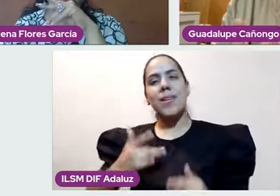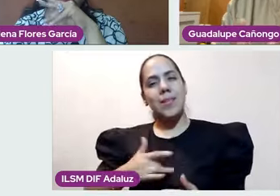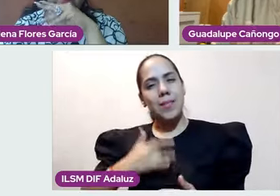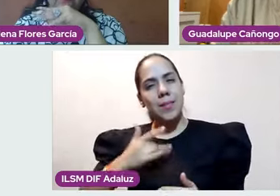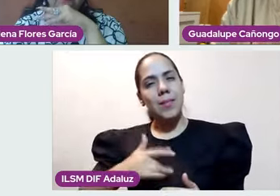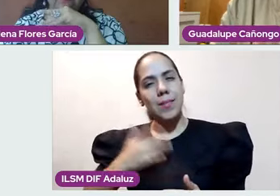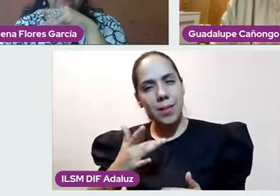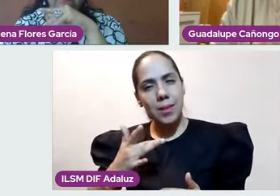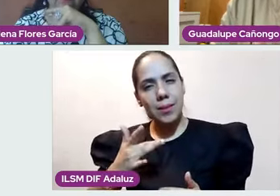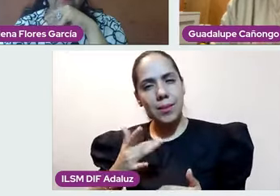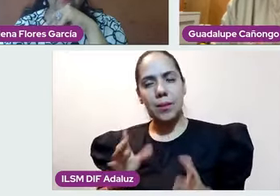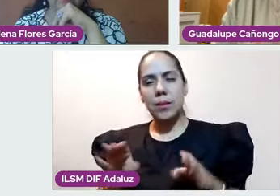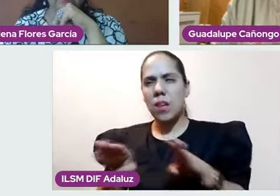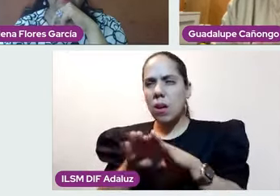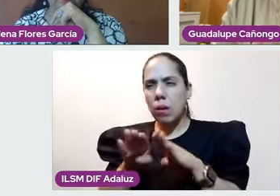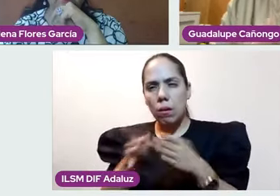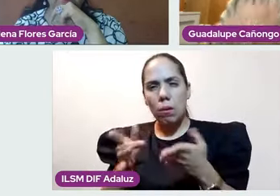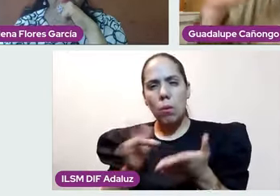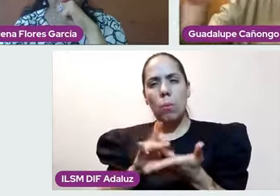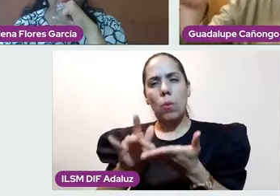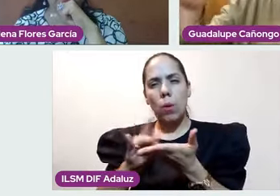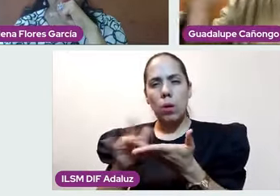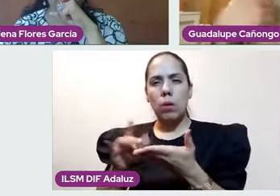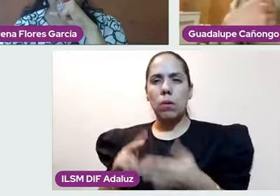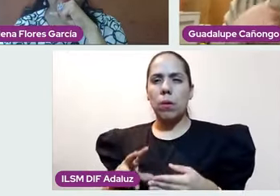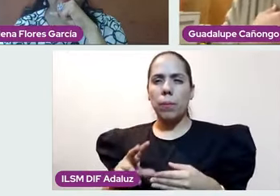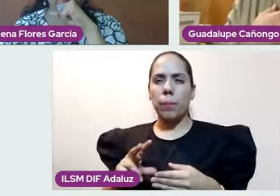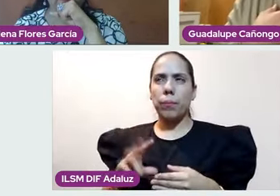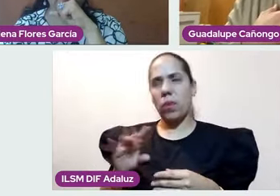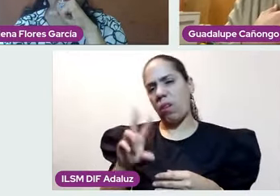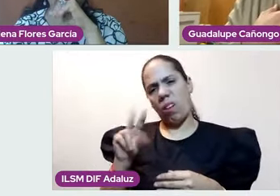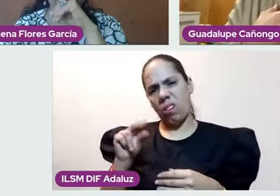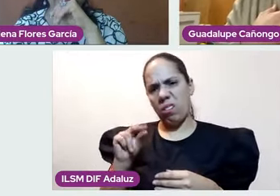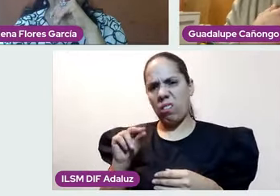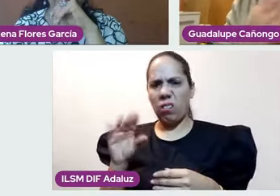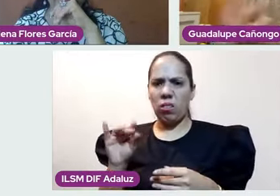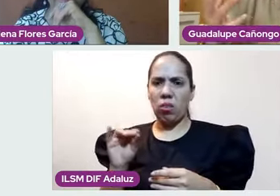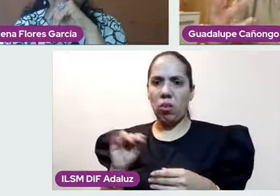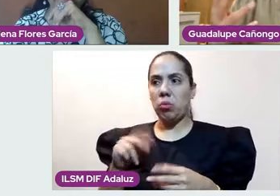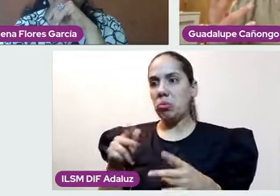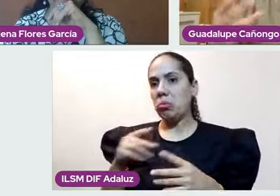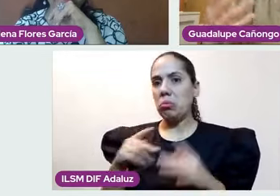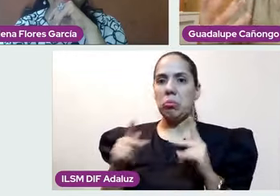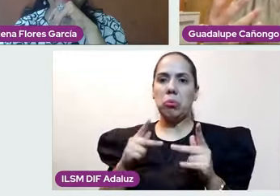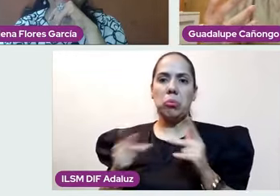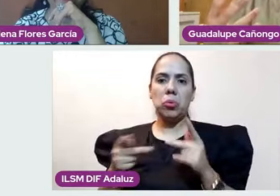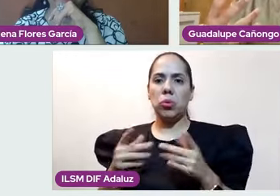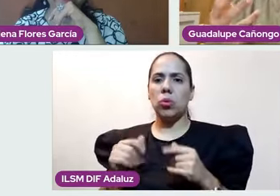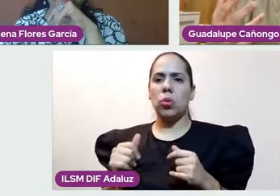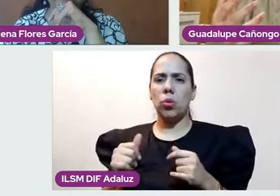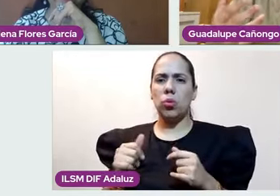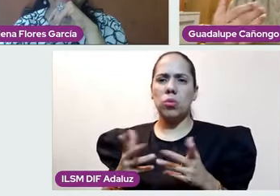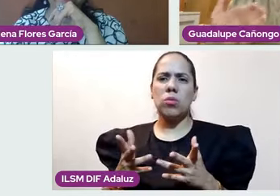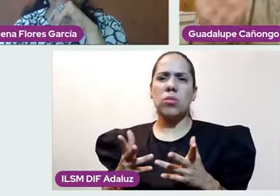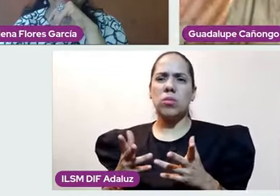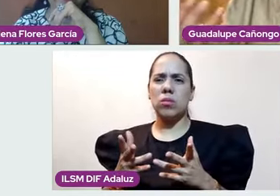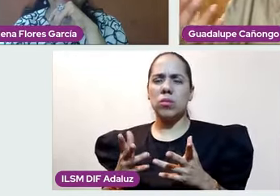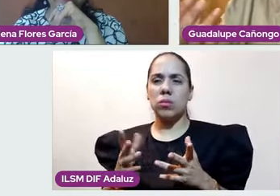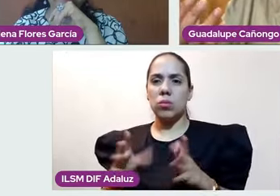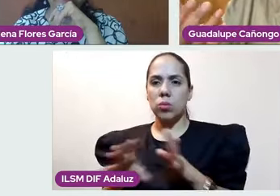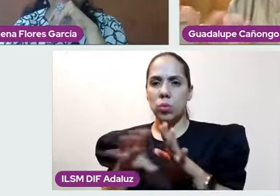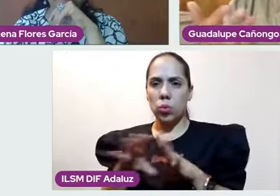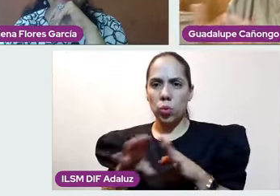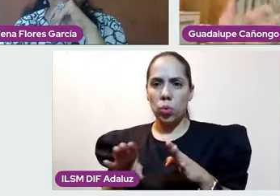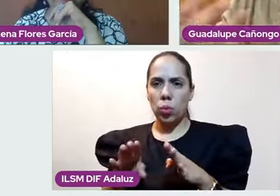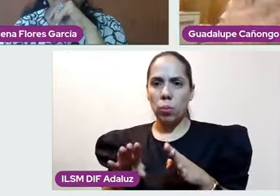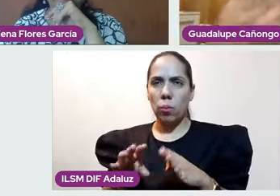decir, sin tampoco caer en esto de, ah, bueno, te trato bien para que después a mí me traten bien. No, es una cuestión de, a ver, no me quita